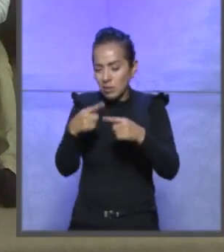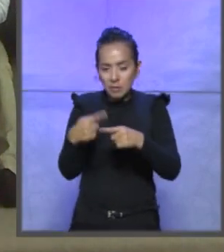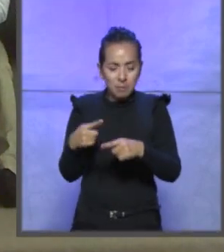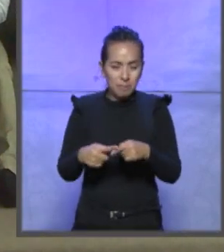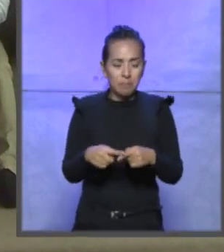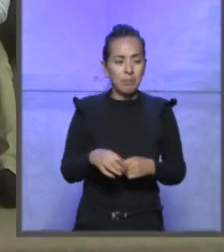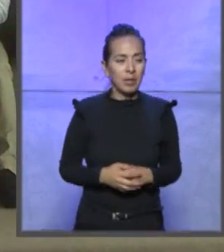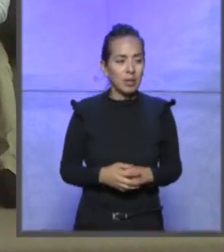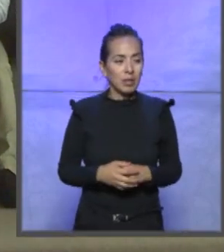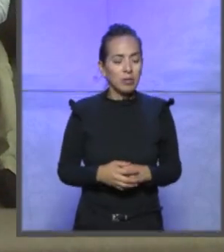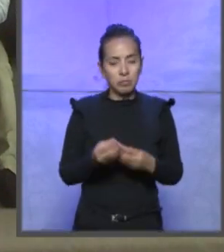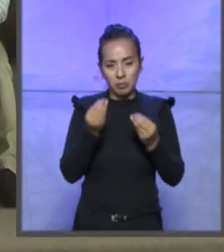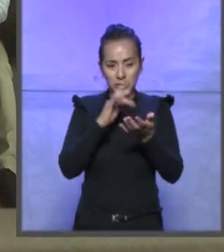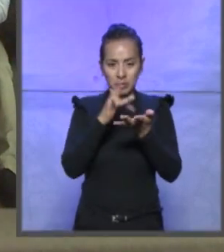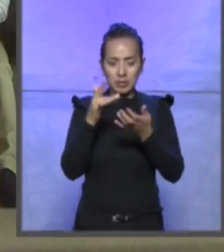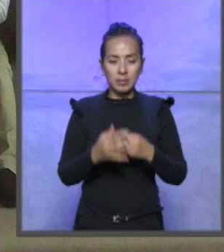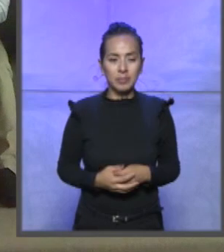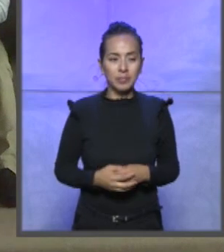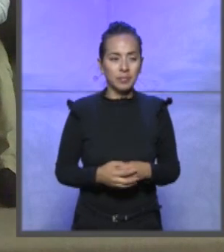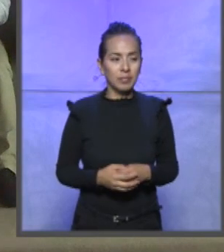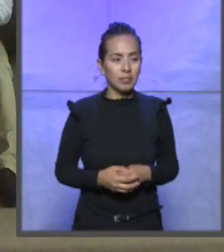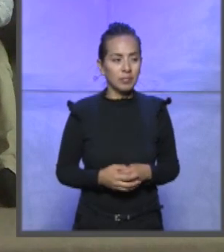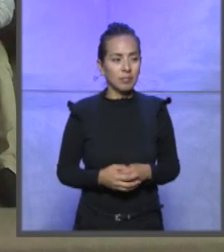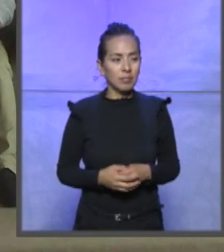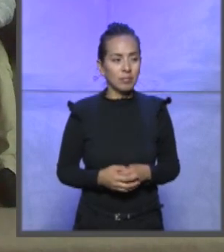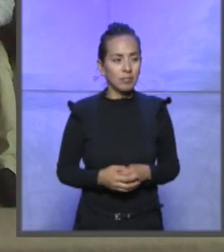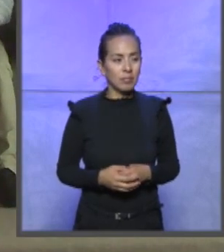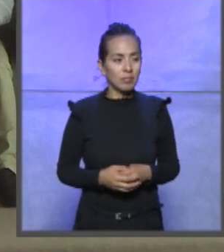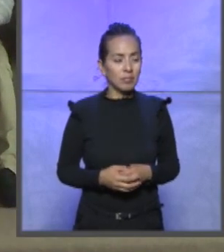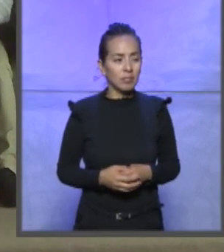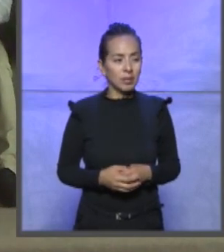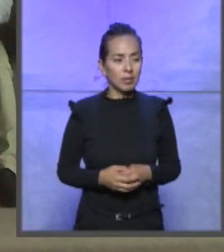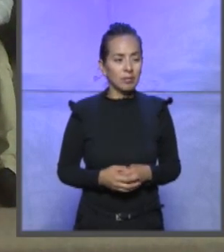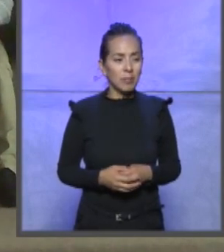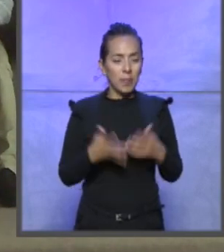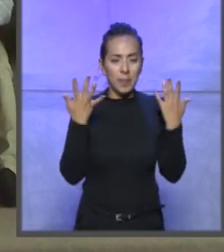los diversos aspectos que pueda haber. Muchas gracias. Muchas gracias, Tamara.